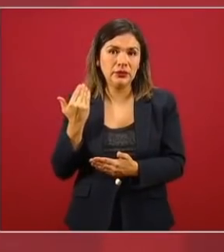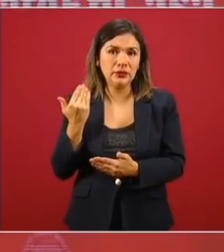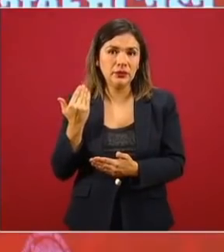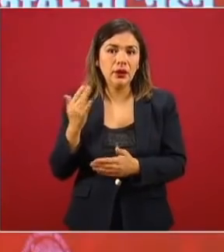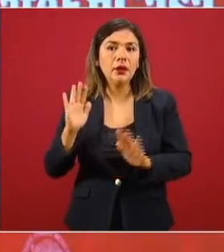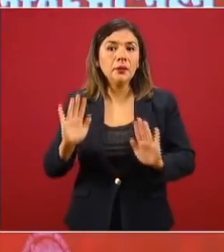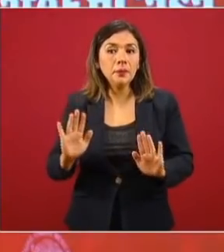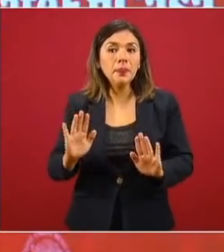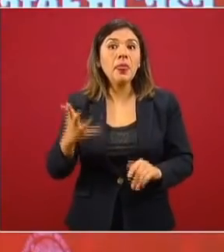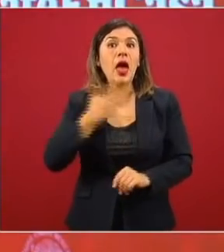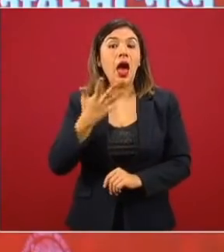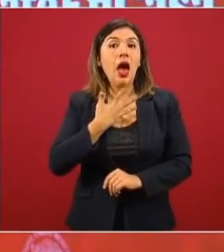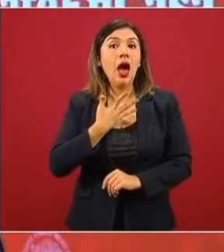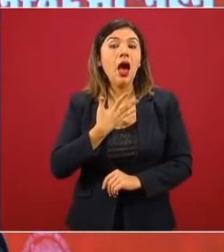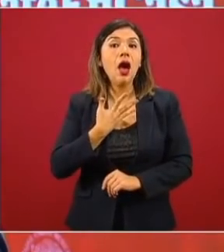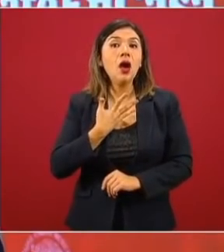Había